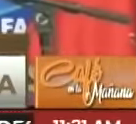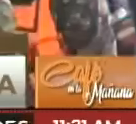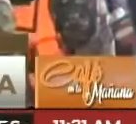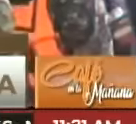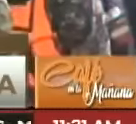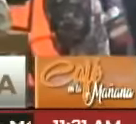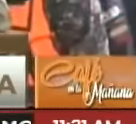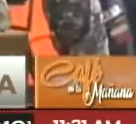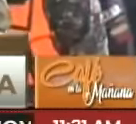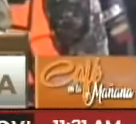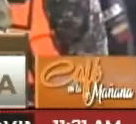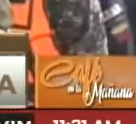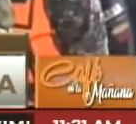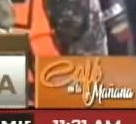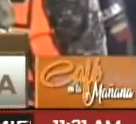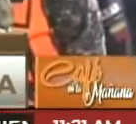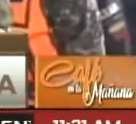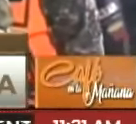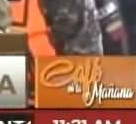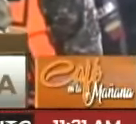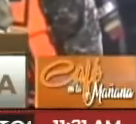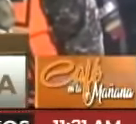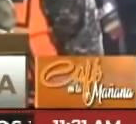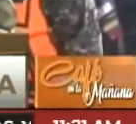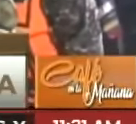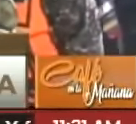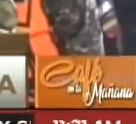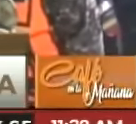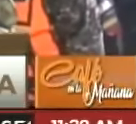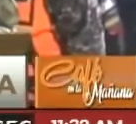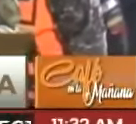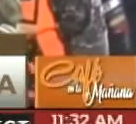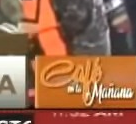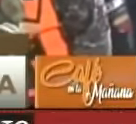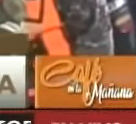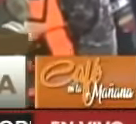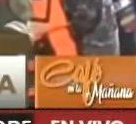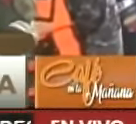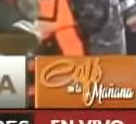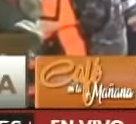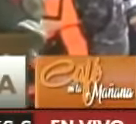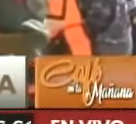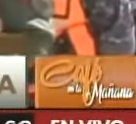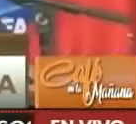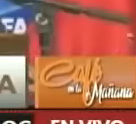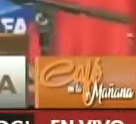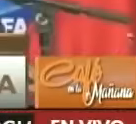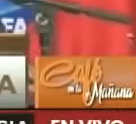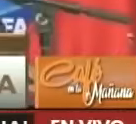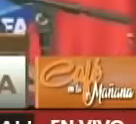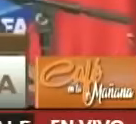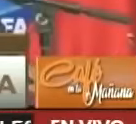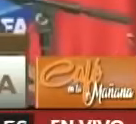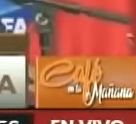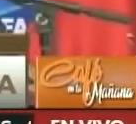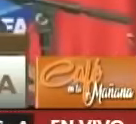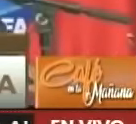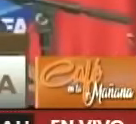auditorio tan importante al cual respeto enormemente, como son los miembros de nuestra Fuerza Armada Nacional